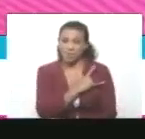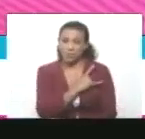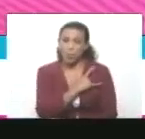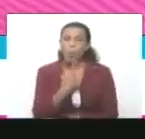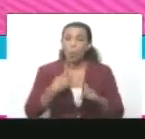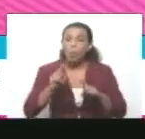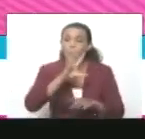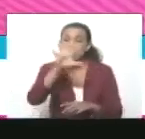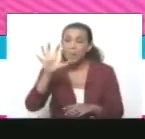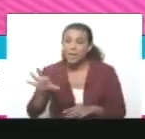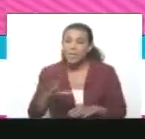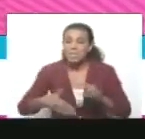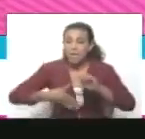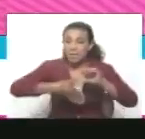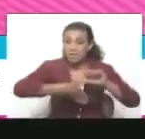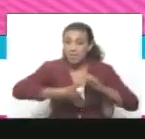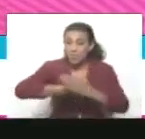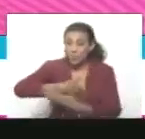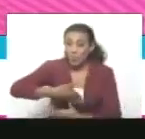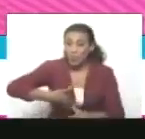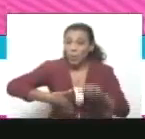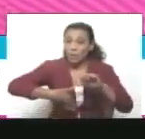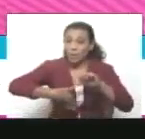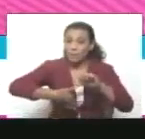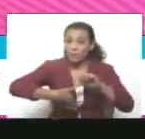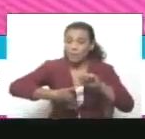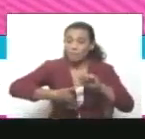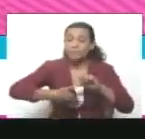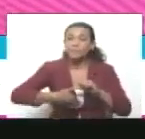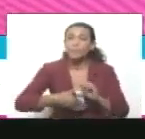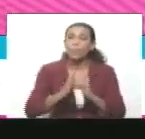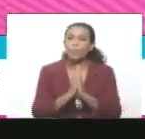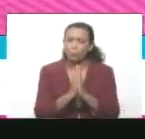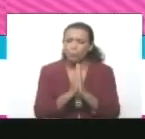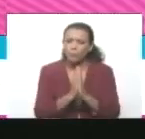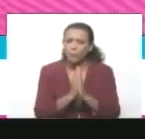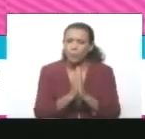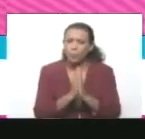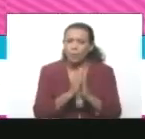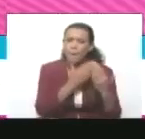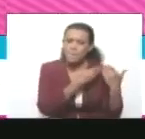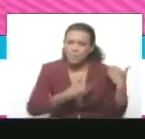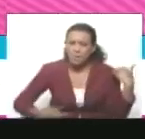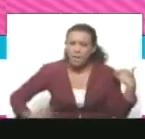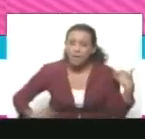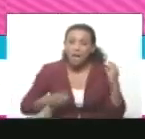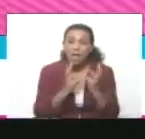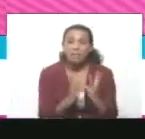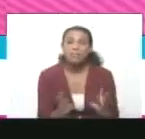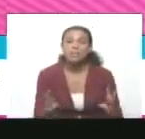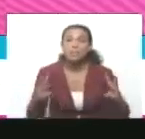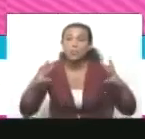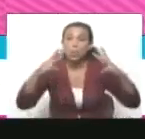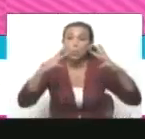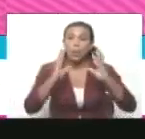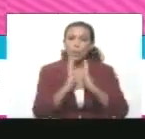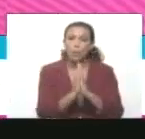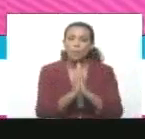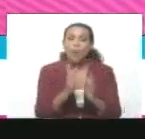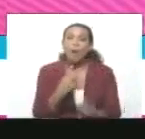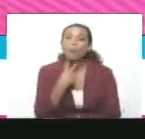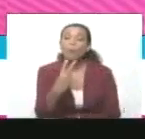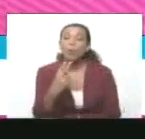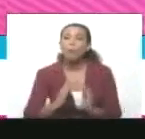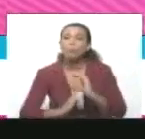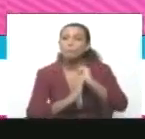otros presidentes y presidentas de América Latina que en Naciones Unidas levantaron su voz para que